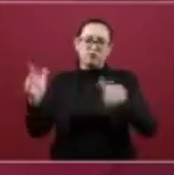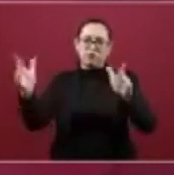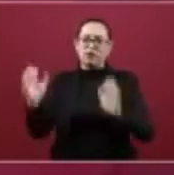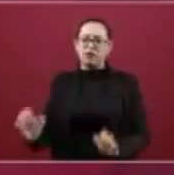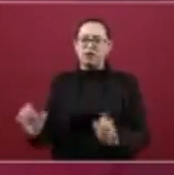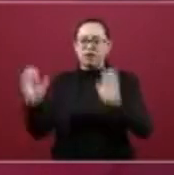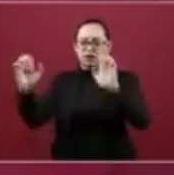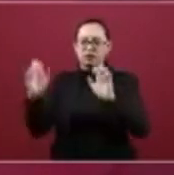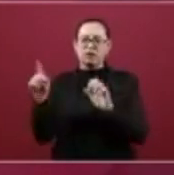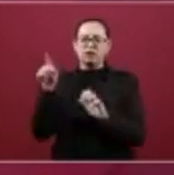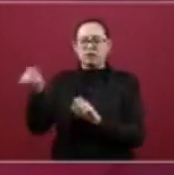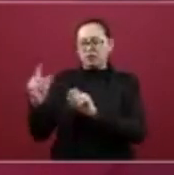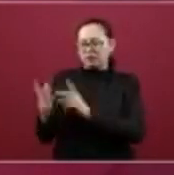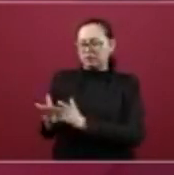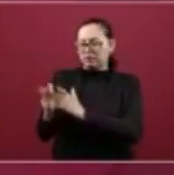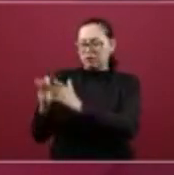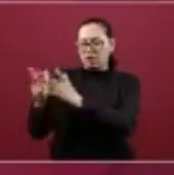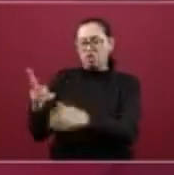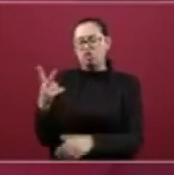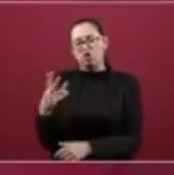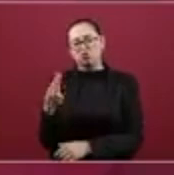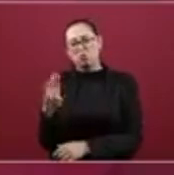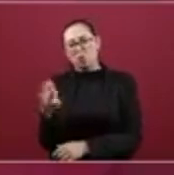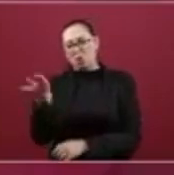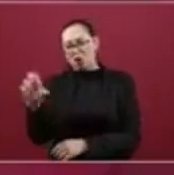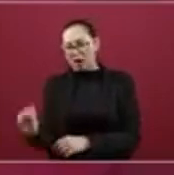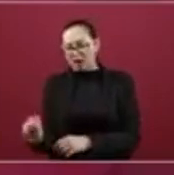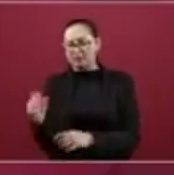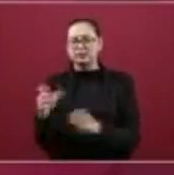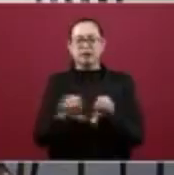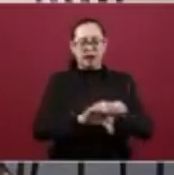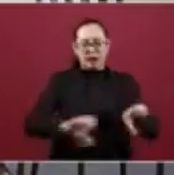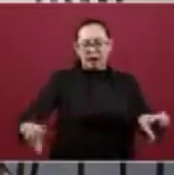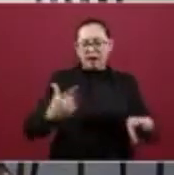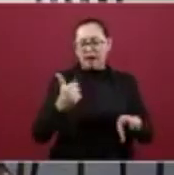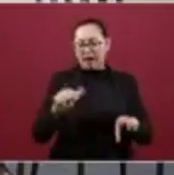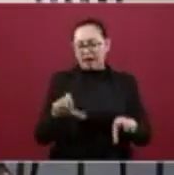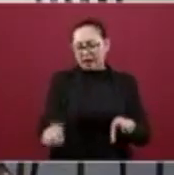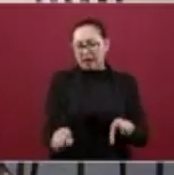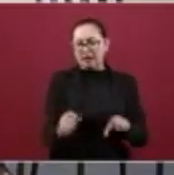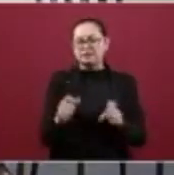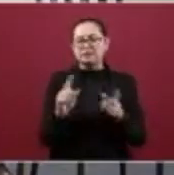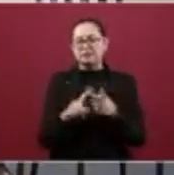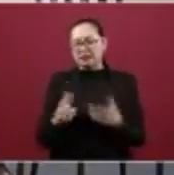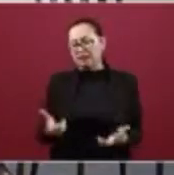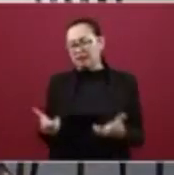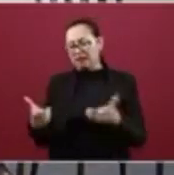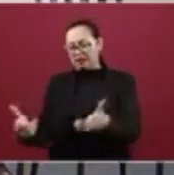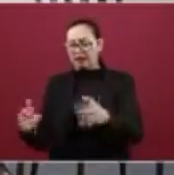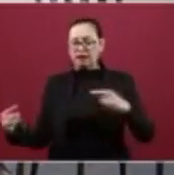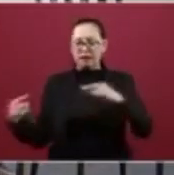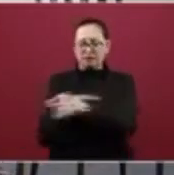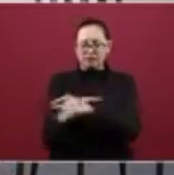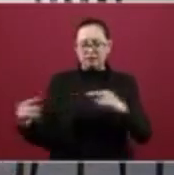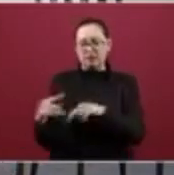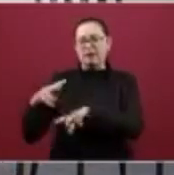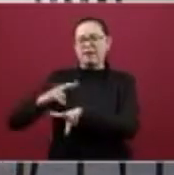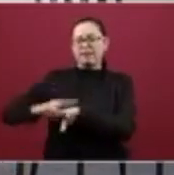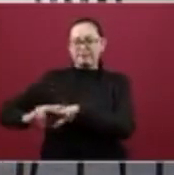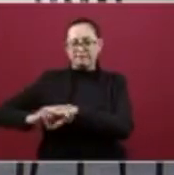enlace con la terminal marítima de Dos Bocas, gasoducto, accesos carreteros, vía de